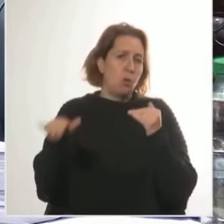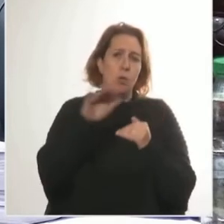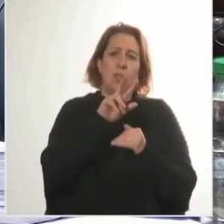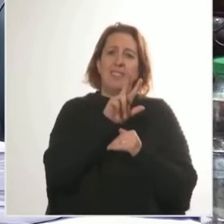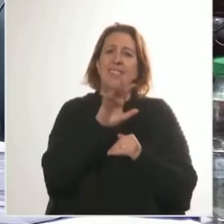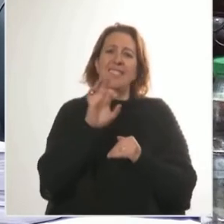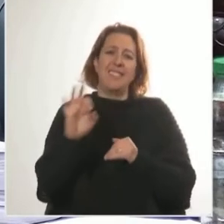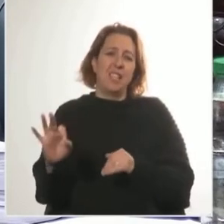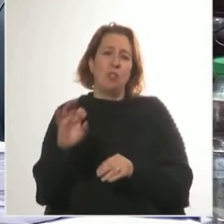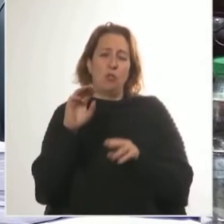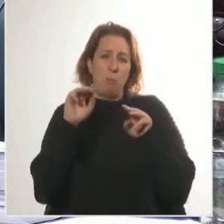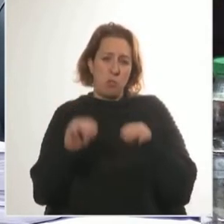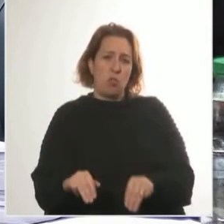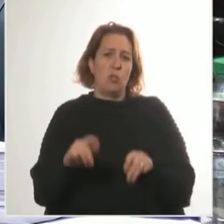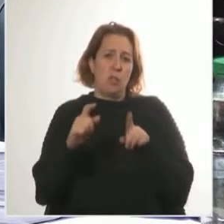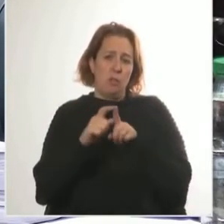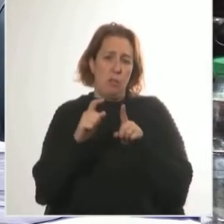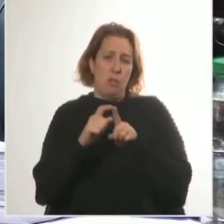millones de dólares.